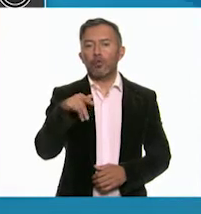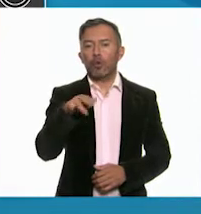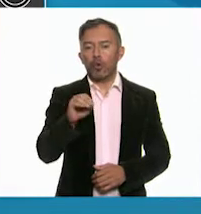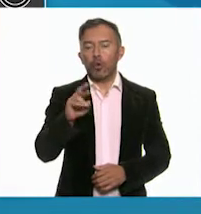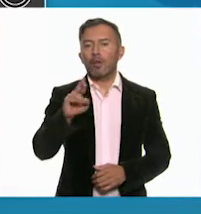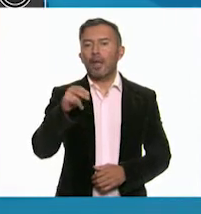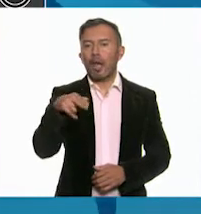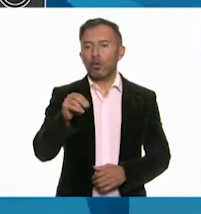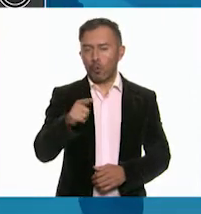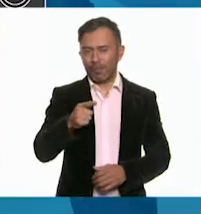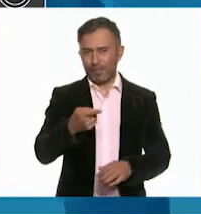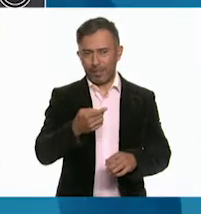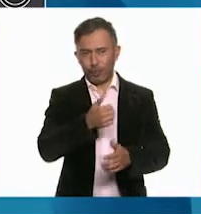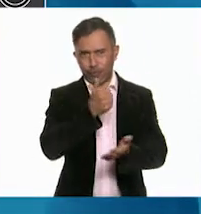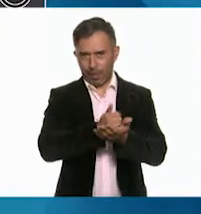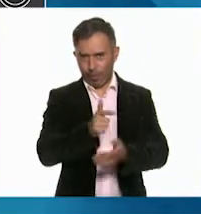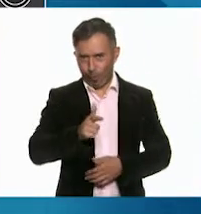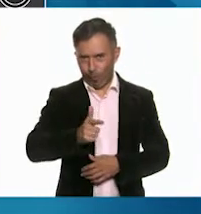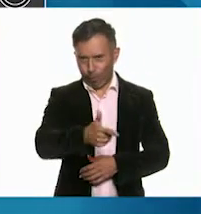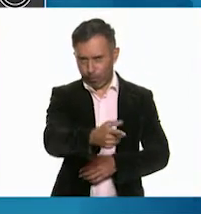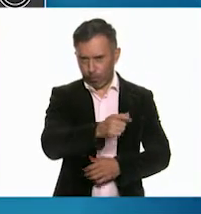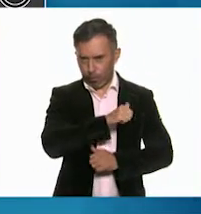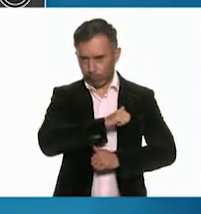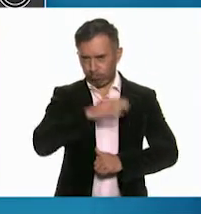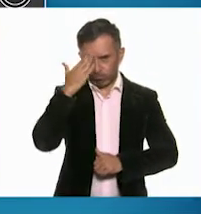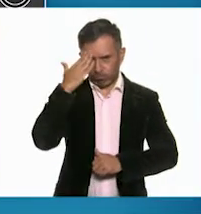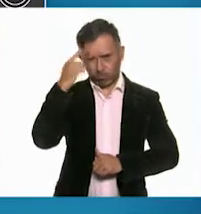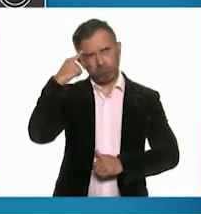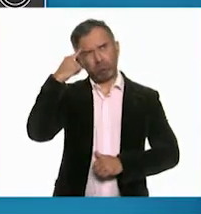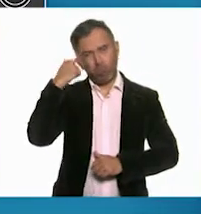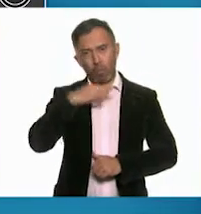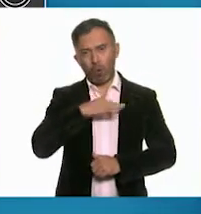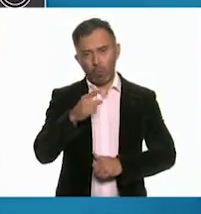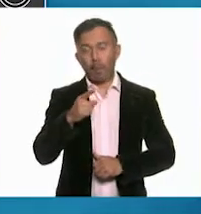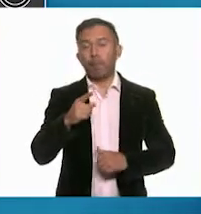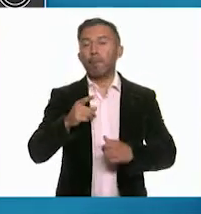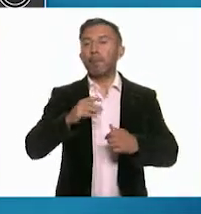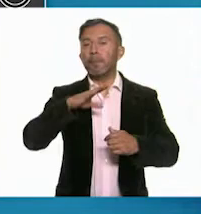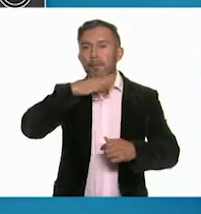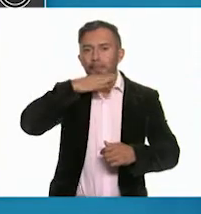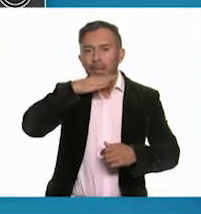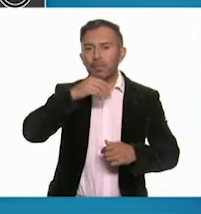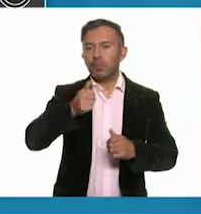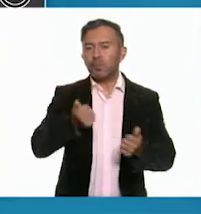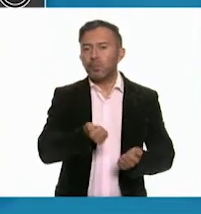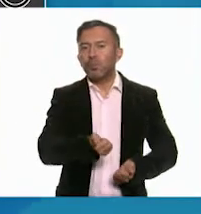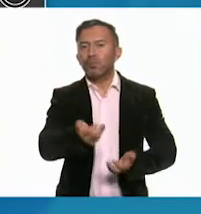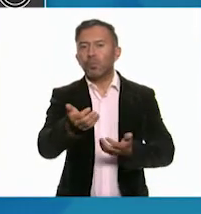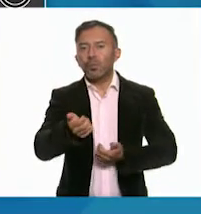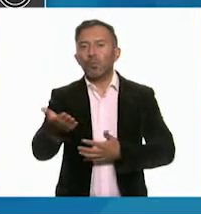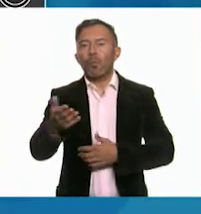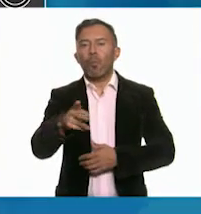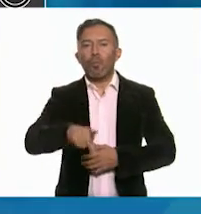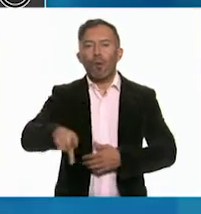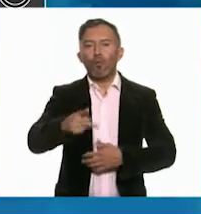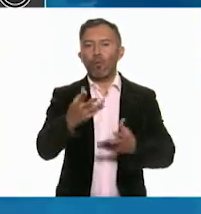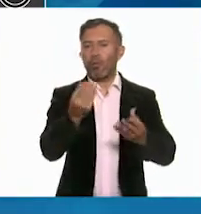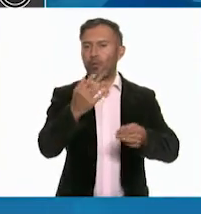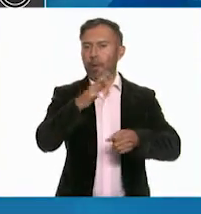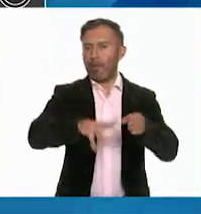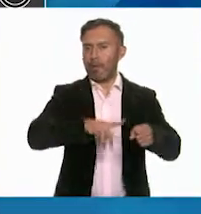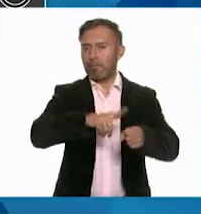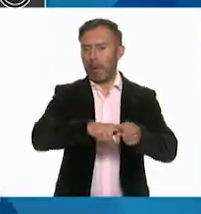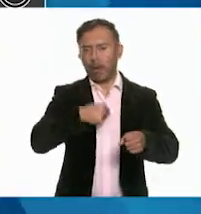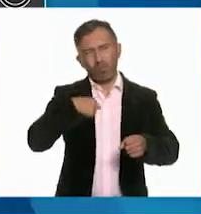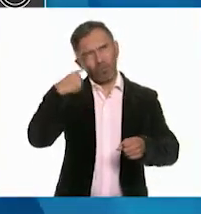ciudad de Guanajuato, pensó que para asegurar la provisión de maíz para el pueblo y muchos animales, era necesario construir